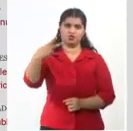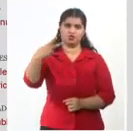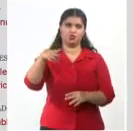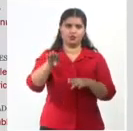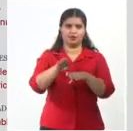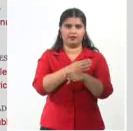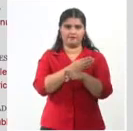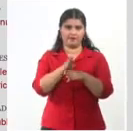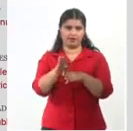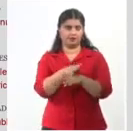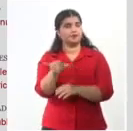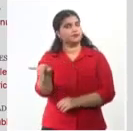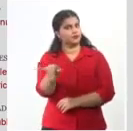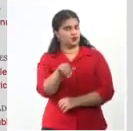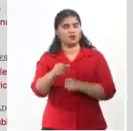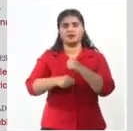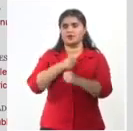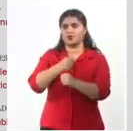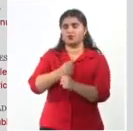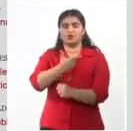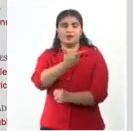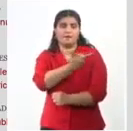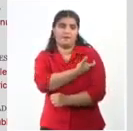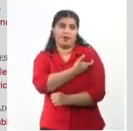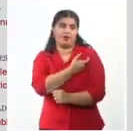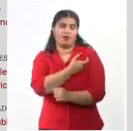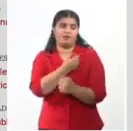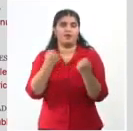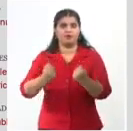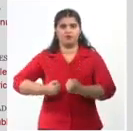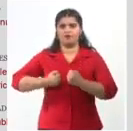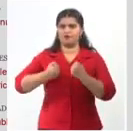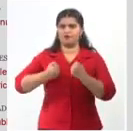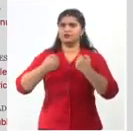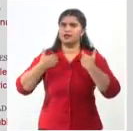que sea una importante vacunación, y tras las